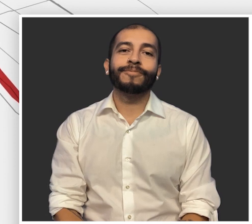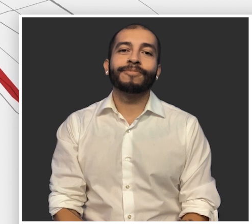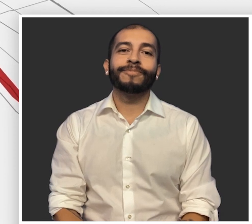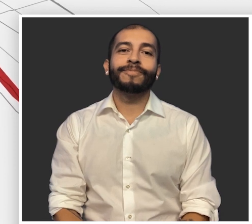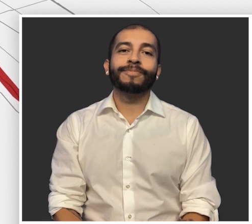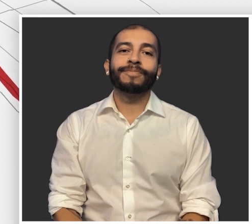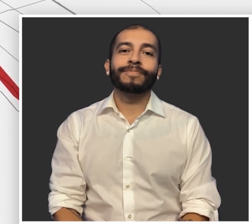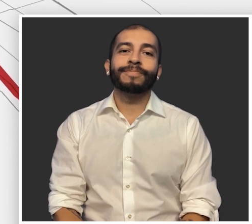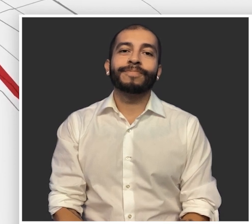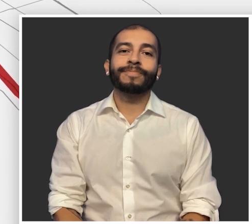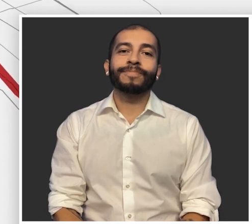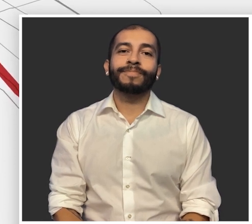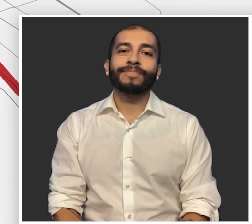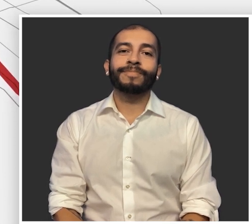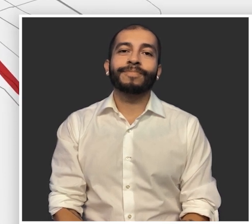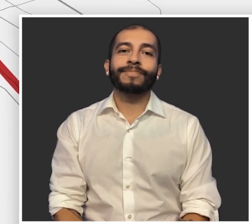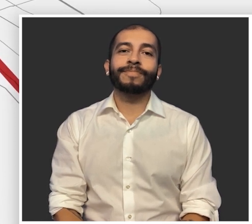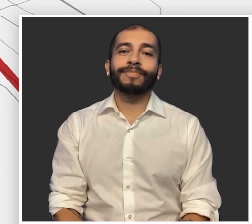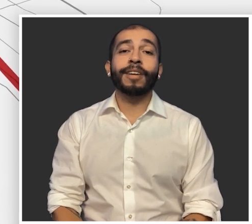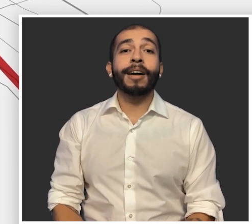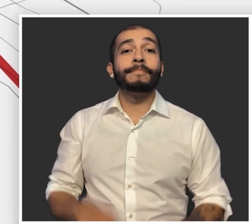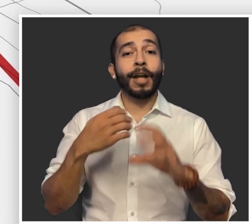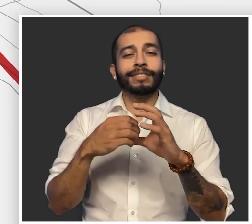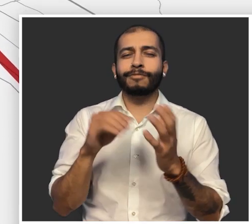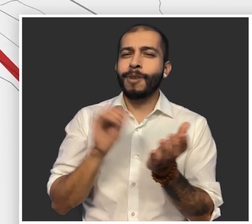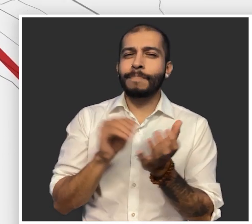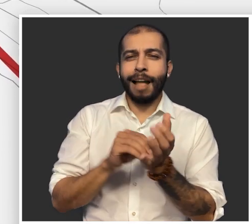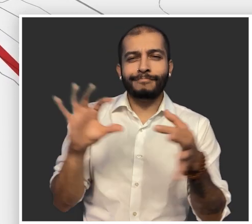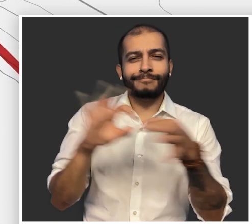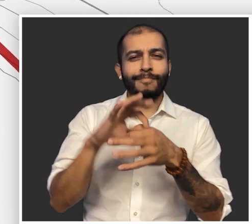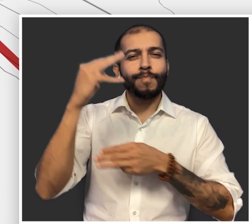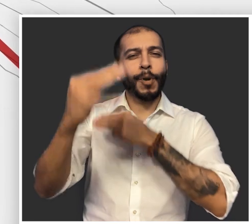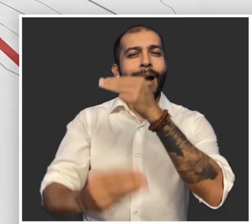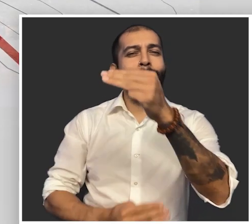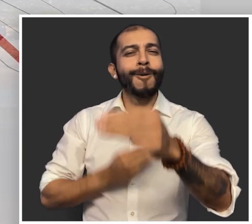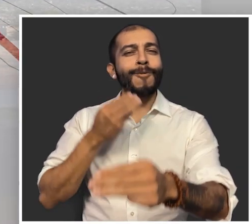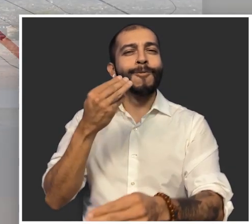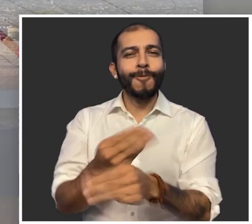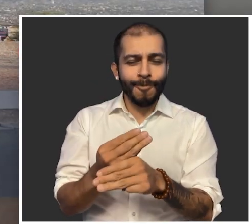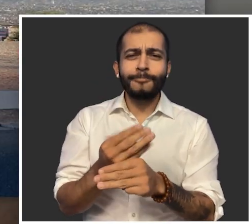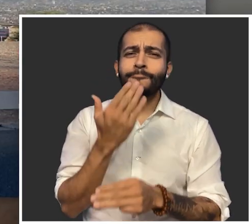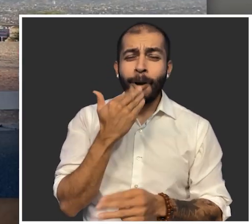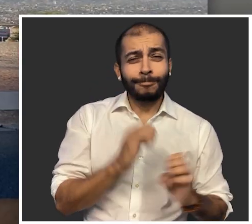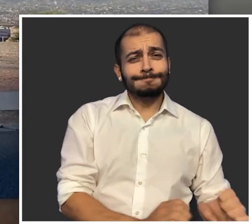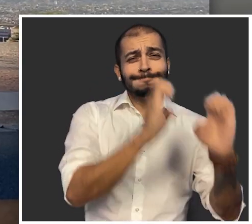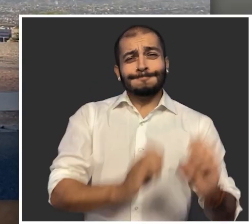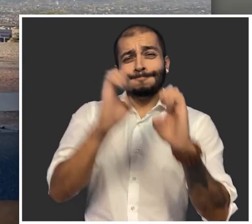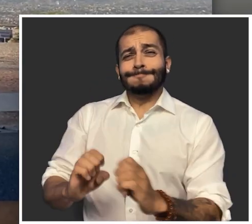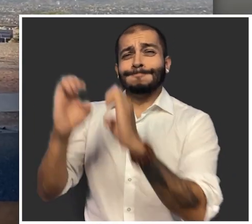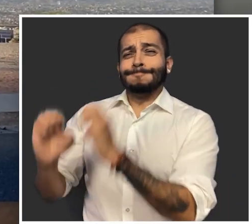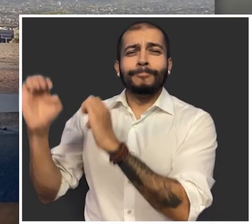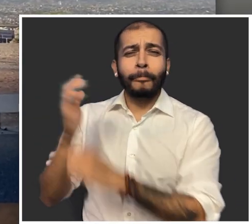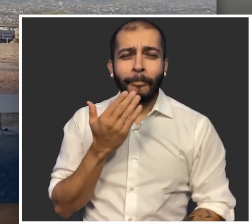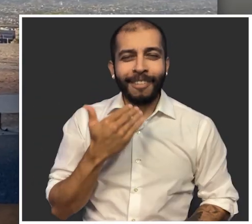línea fronteriza roja entre El Paso y la vecina Juárez. El Paso sigue estando muy conectado con la tierra. No hay rascacielos